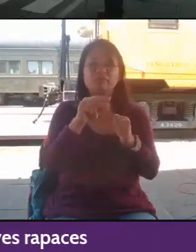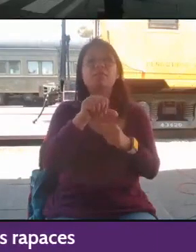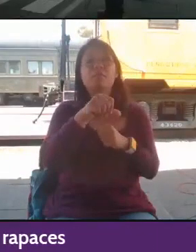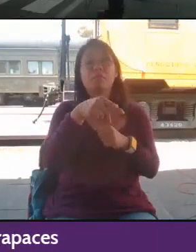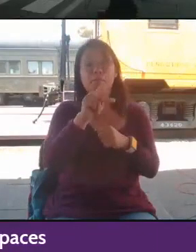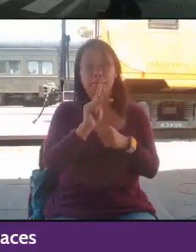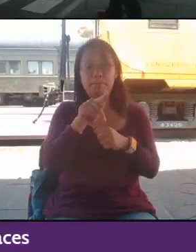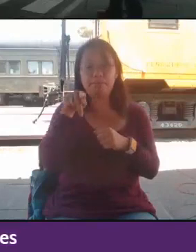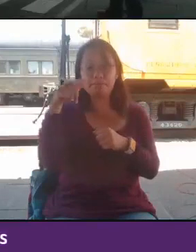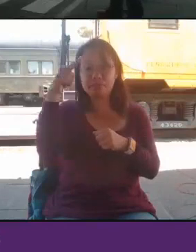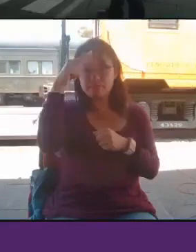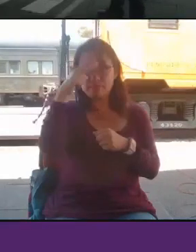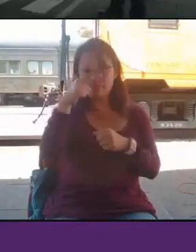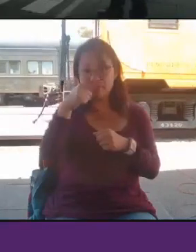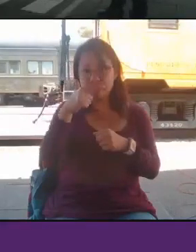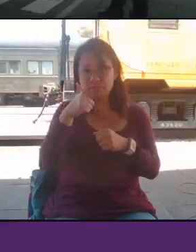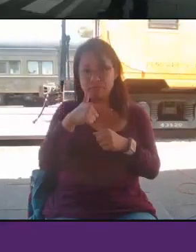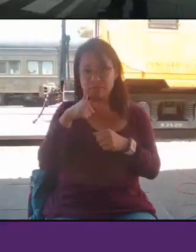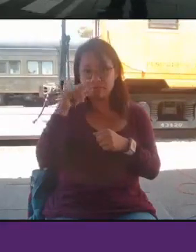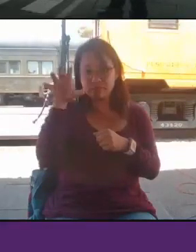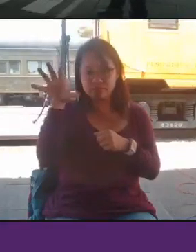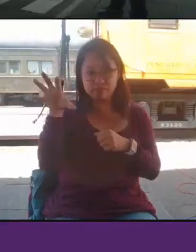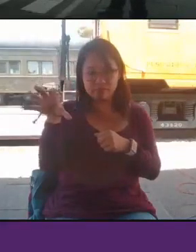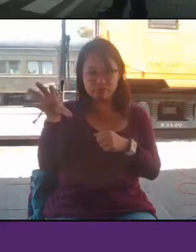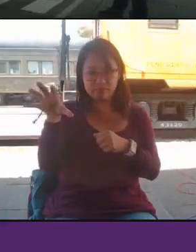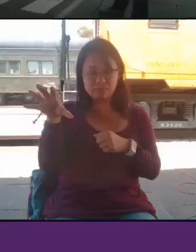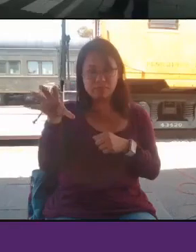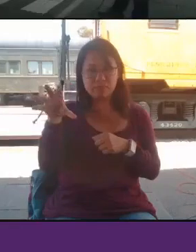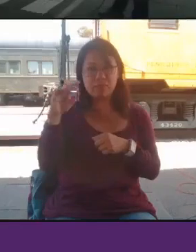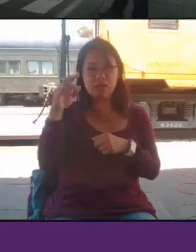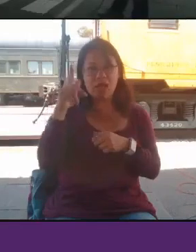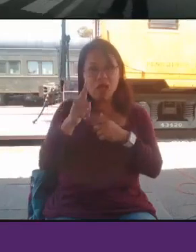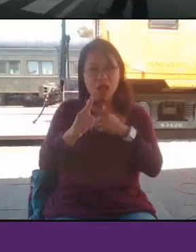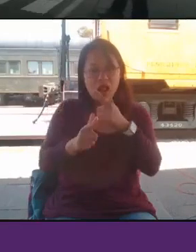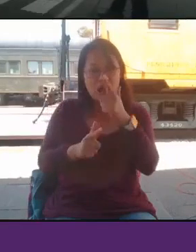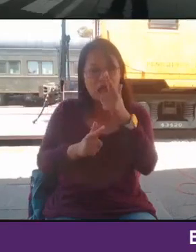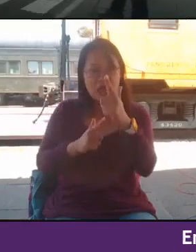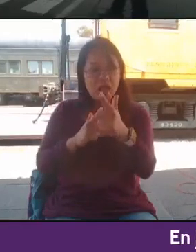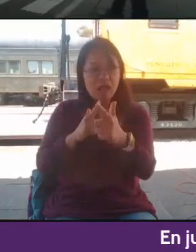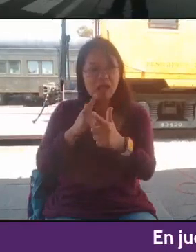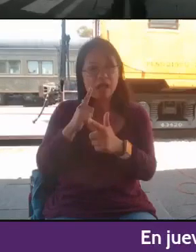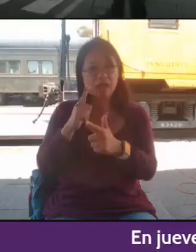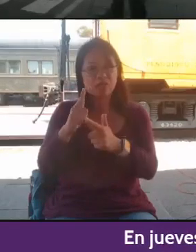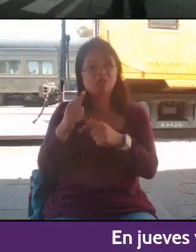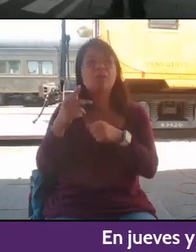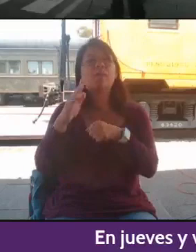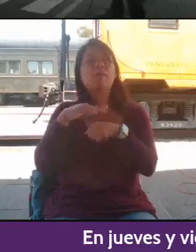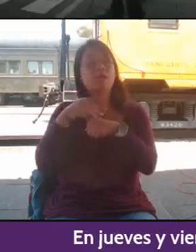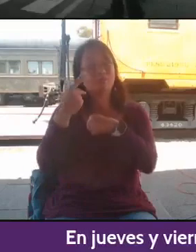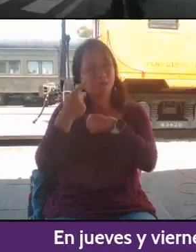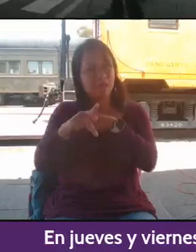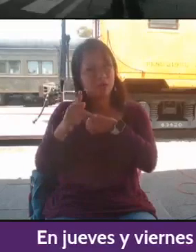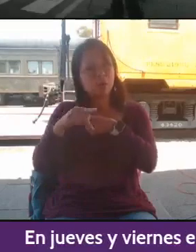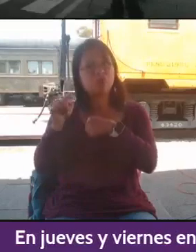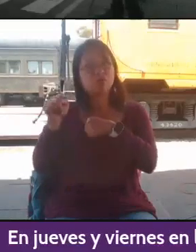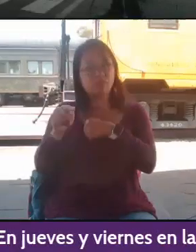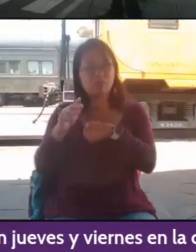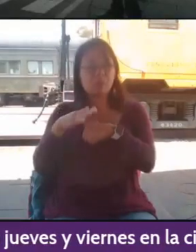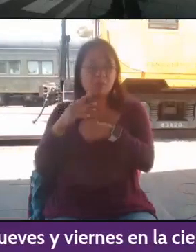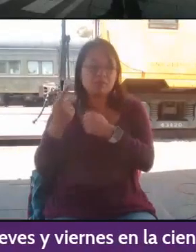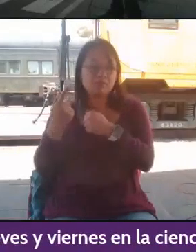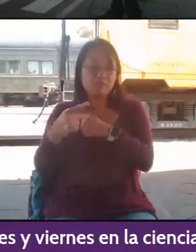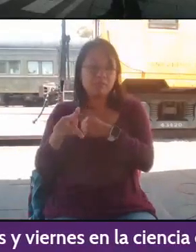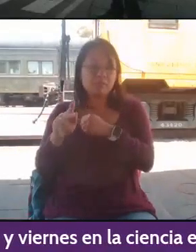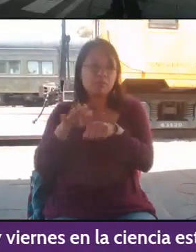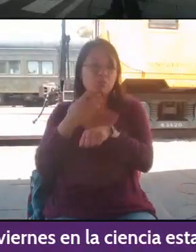Las rapaces nocturnas, al ser de vuelos pequeños, al ser de vuelos lentos, pues están en mucho más riesgo. Entonces, ahí pueden ver, búho escondido, otra